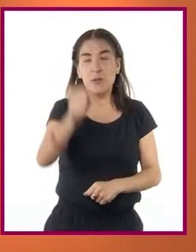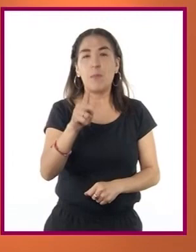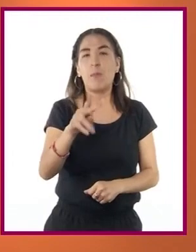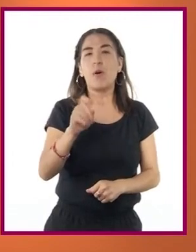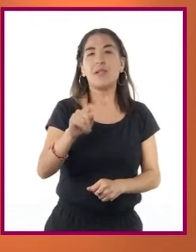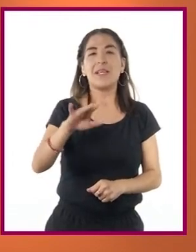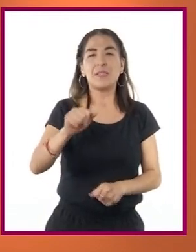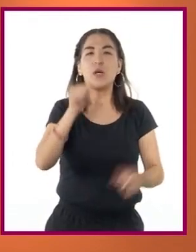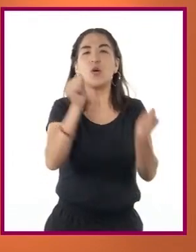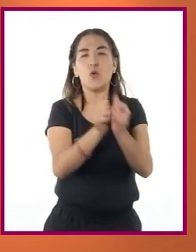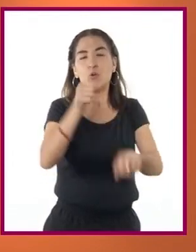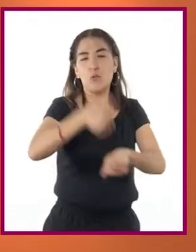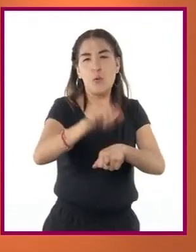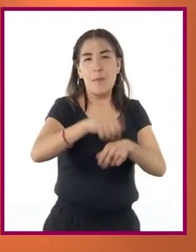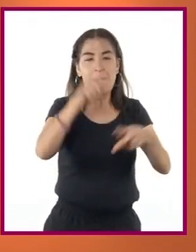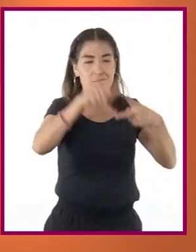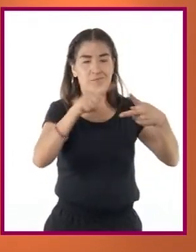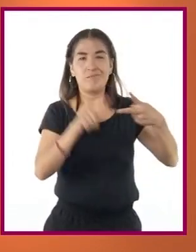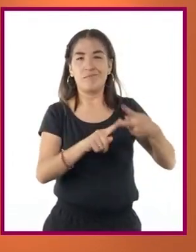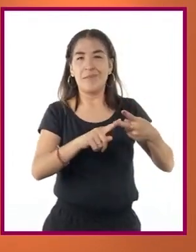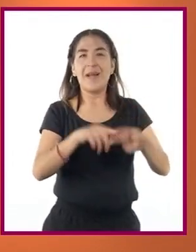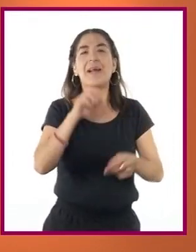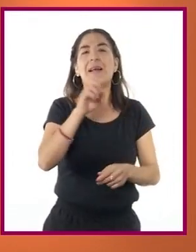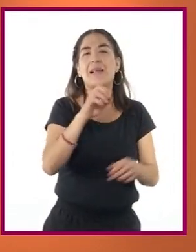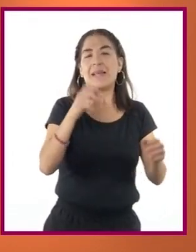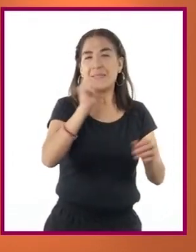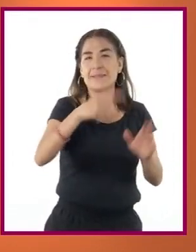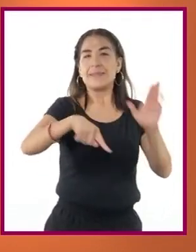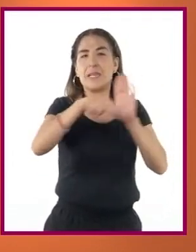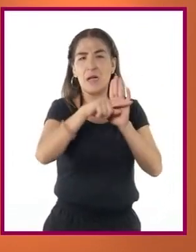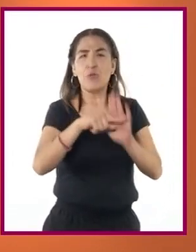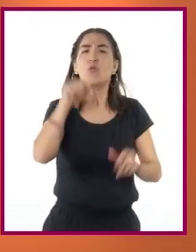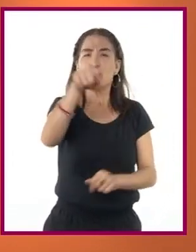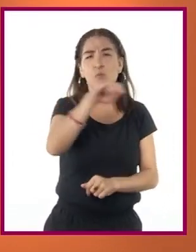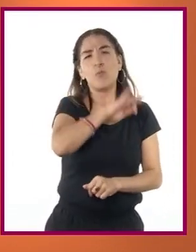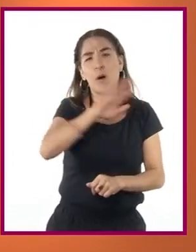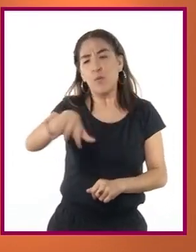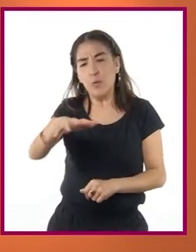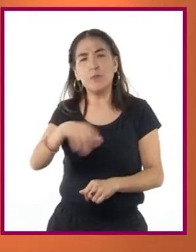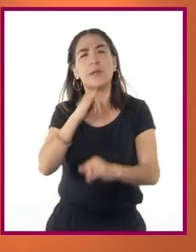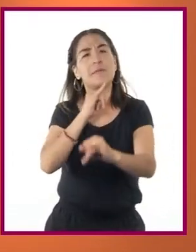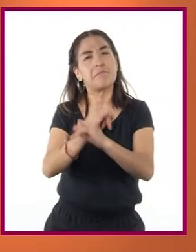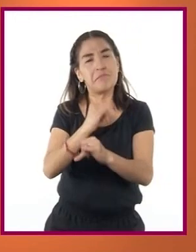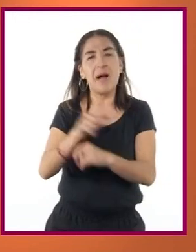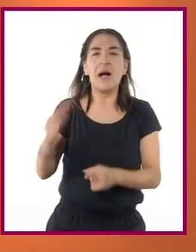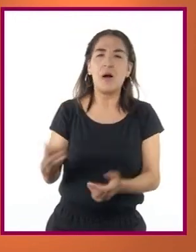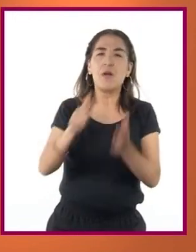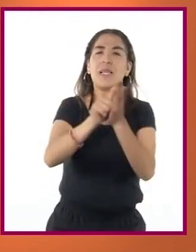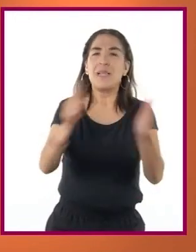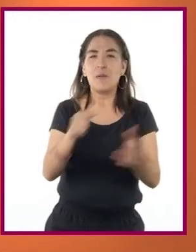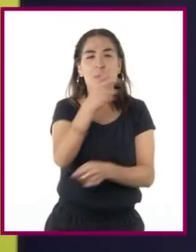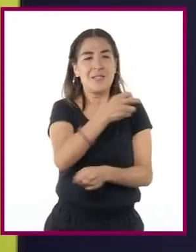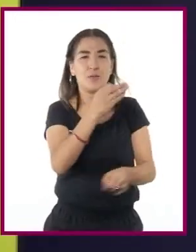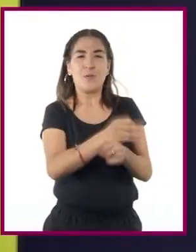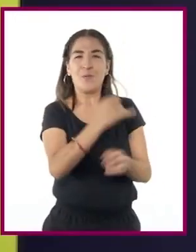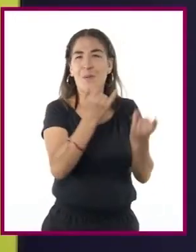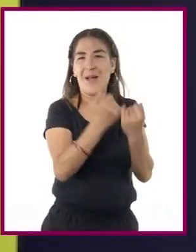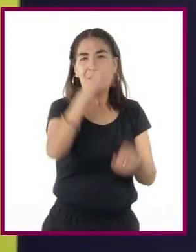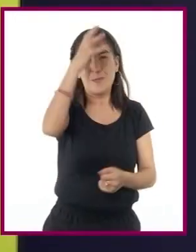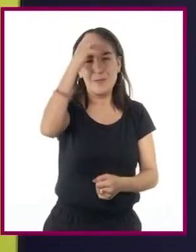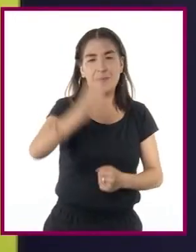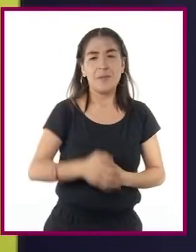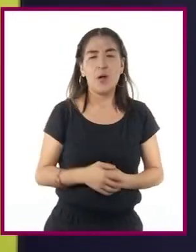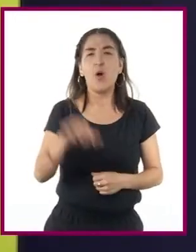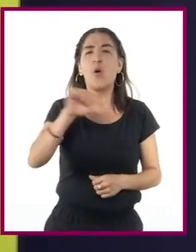con exponentes enteros negativos. Les invito a buscar otros campos en donde se emplee este concepto. En